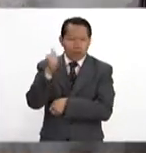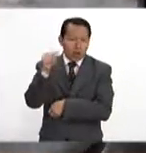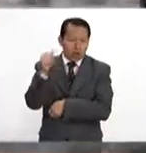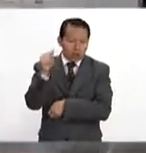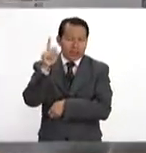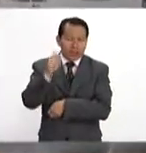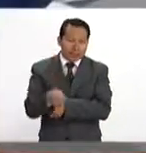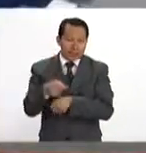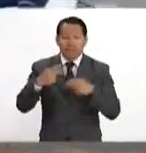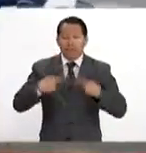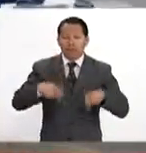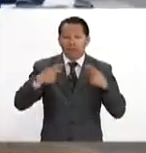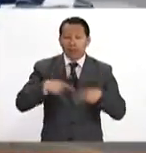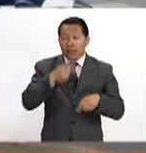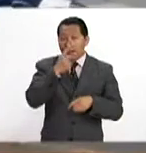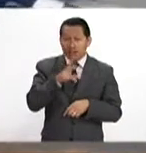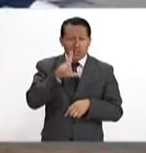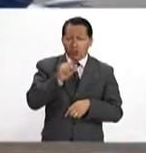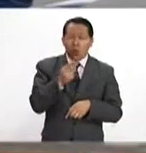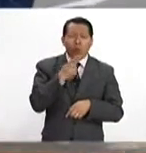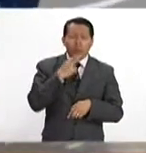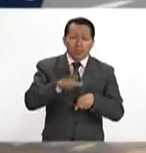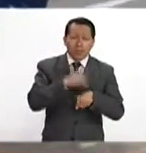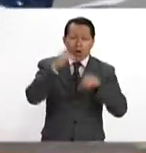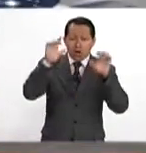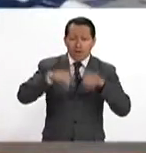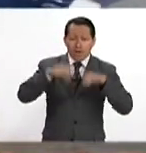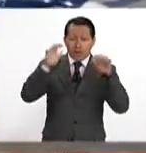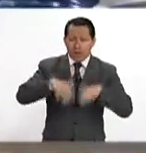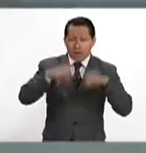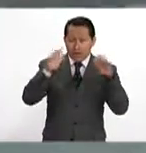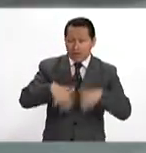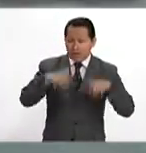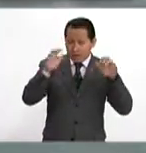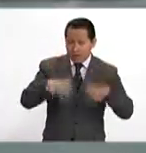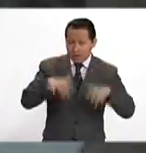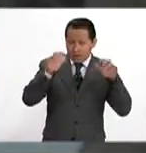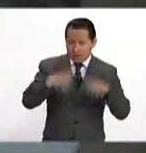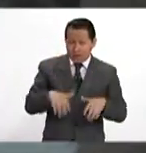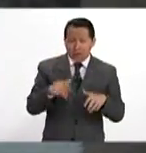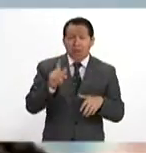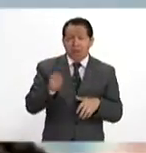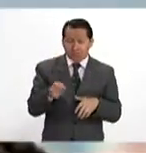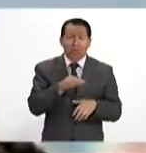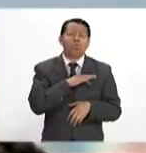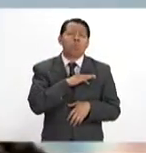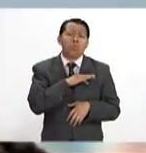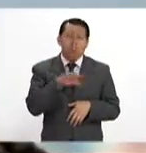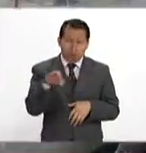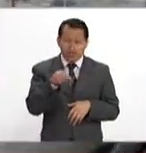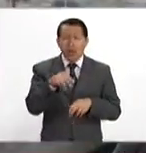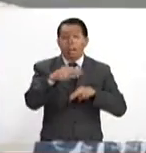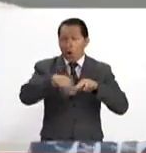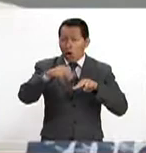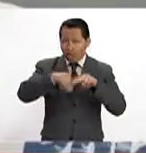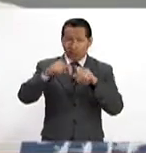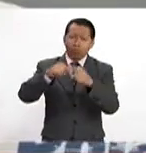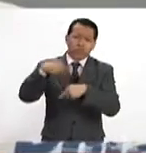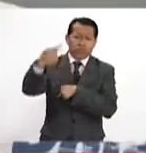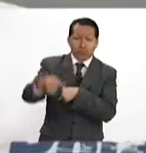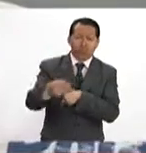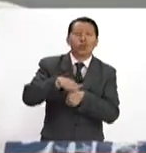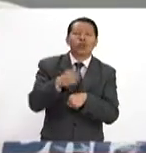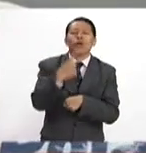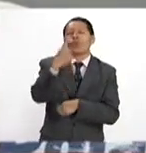que si el pasajero desea no utilizar el servicio debido a las fuertes lluvias que pueden presentarse, podrá volver a utilizar el boleto debido a que cuenta con un año